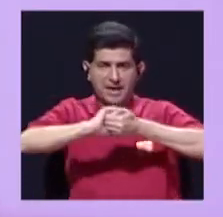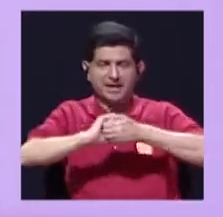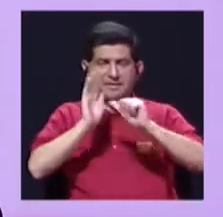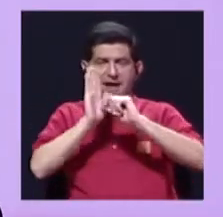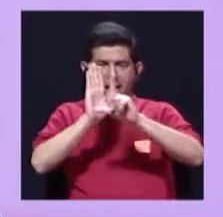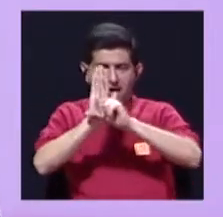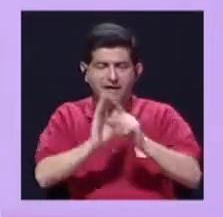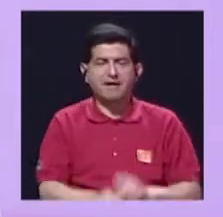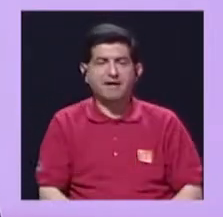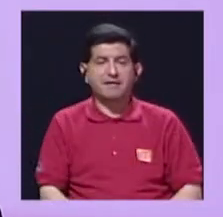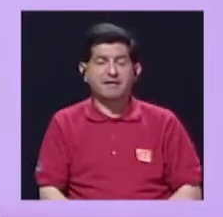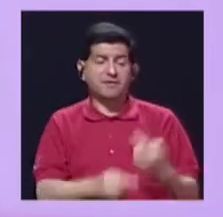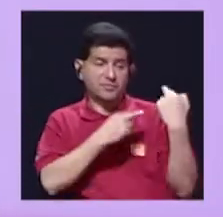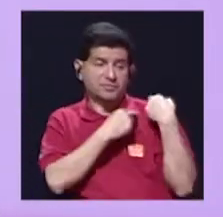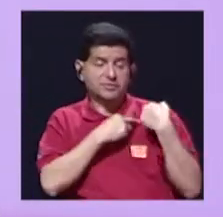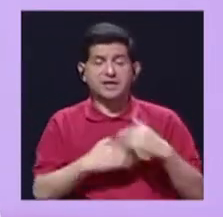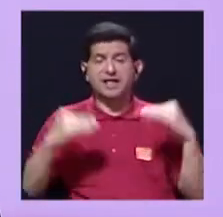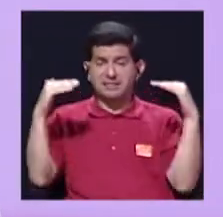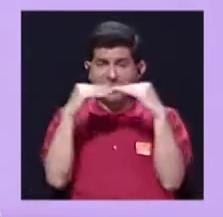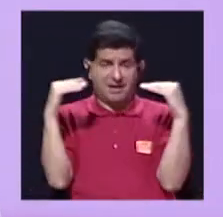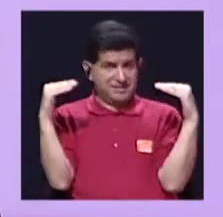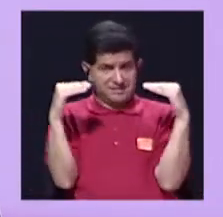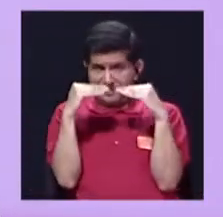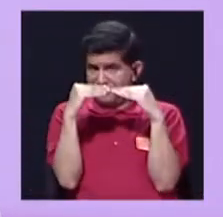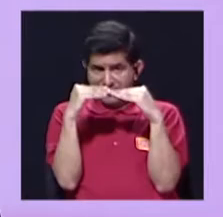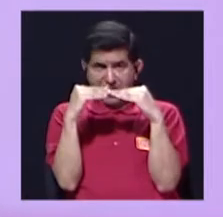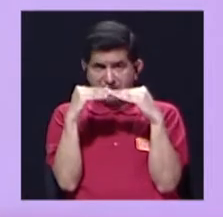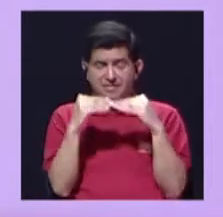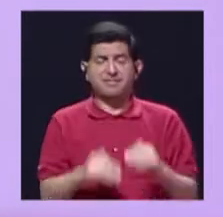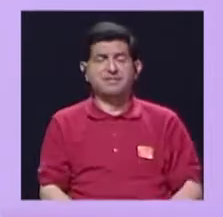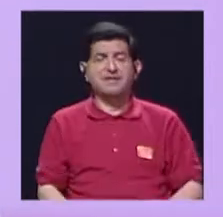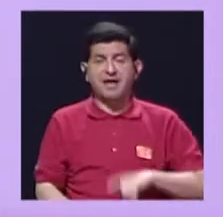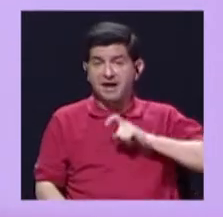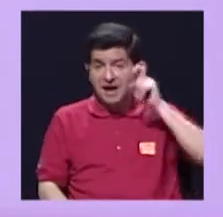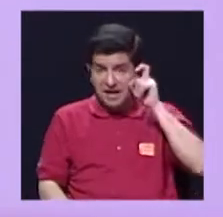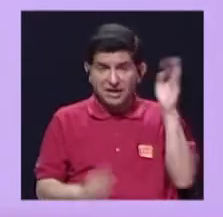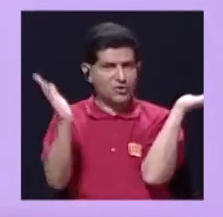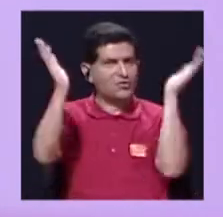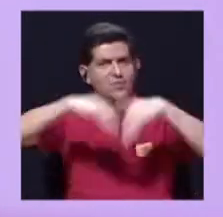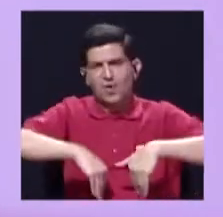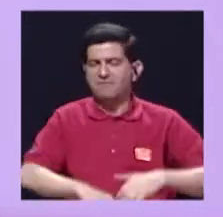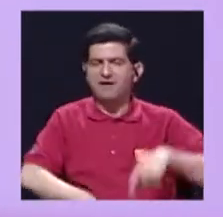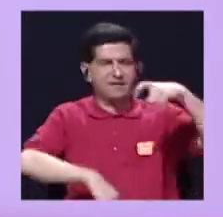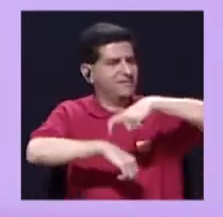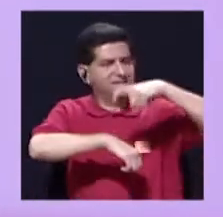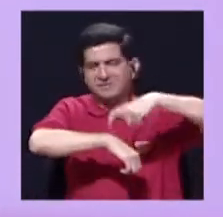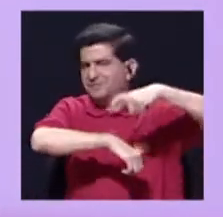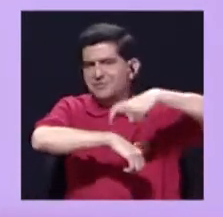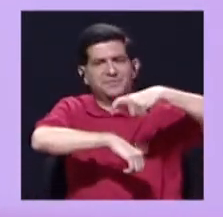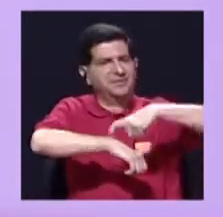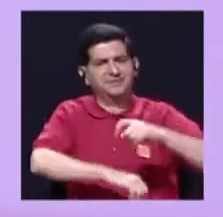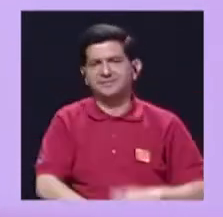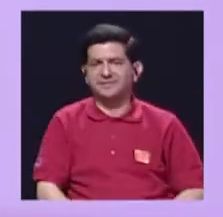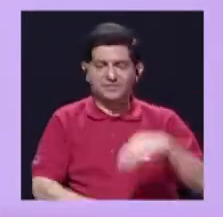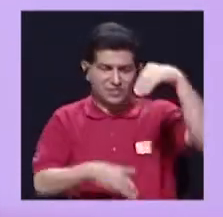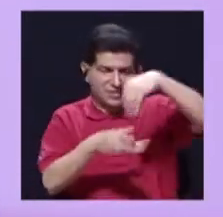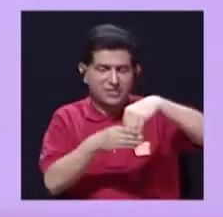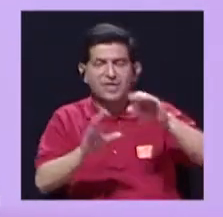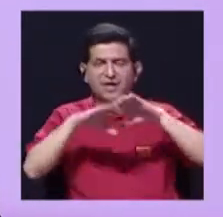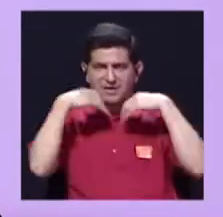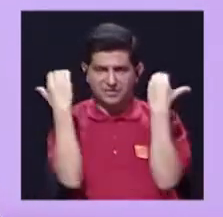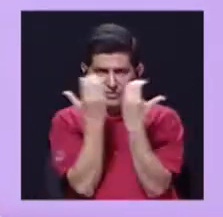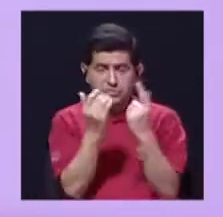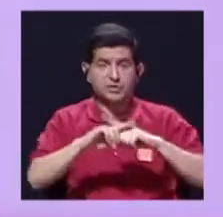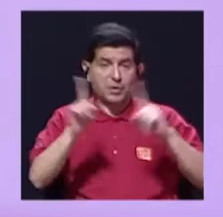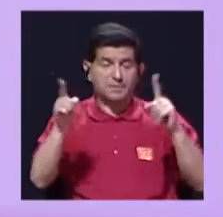de que la presencia equitativa, la paridad de género, no existiera en este momento dentro del Consejo. Pero aún